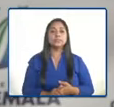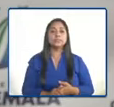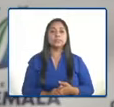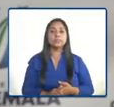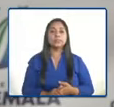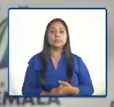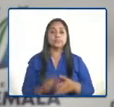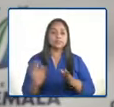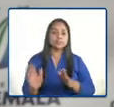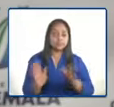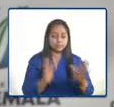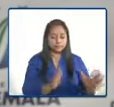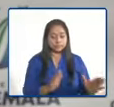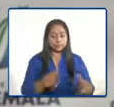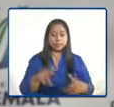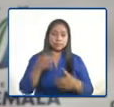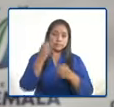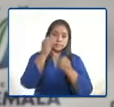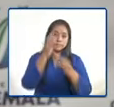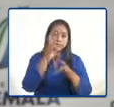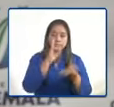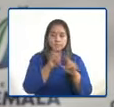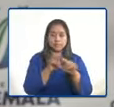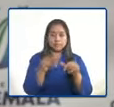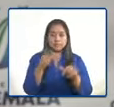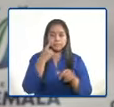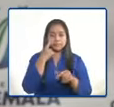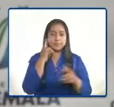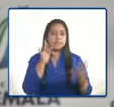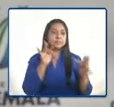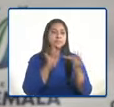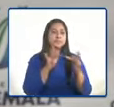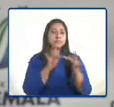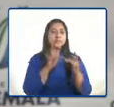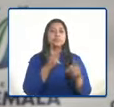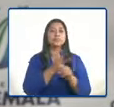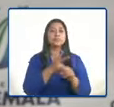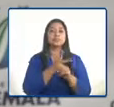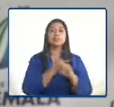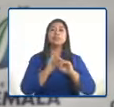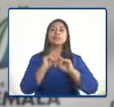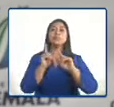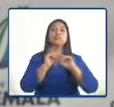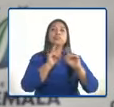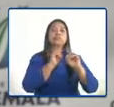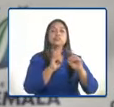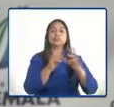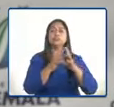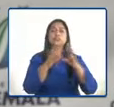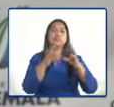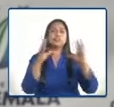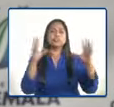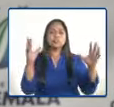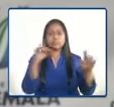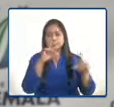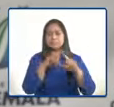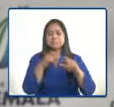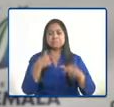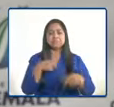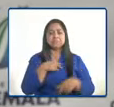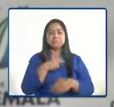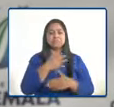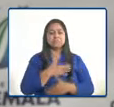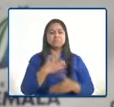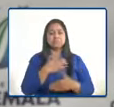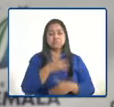Luego de ello, quisiera comentarles acerca de la conectividad de Guatemala, la conectividad aérea que sigue creciendo. Estamos muy satisfechos y